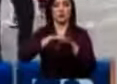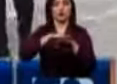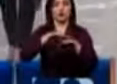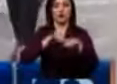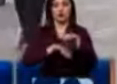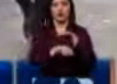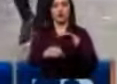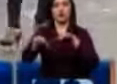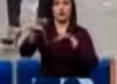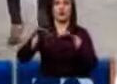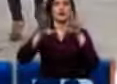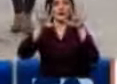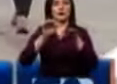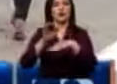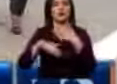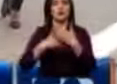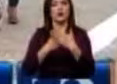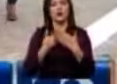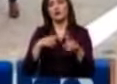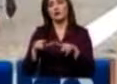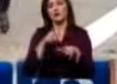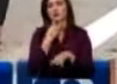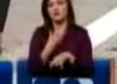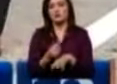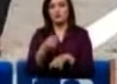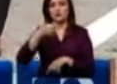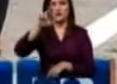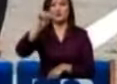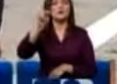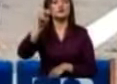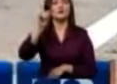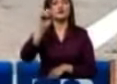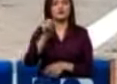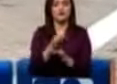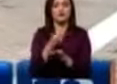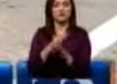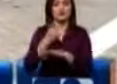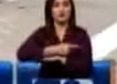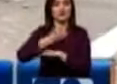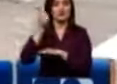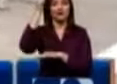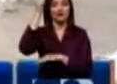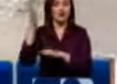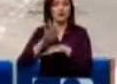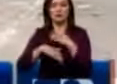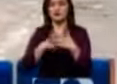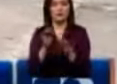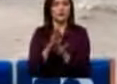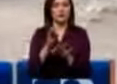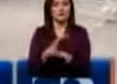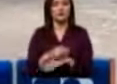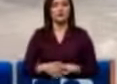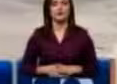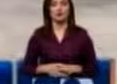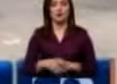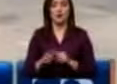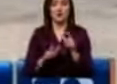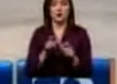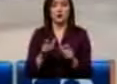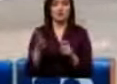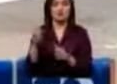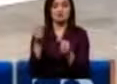están habilitadas ya en el sector de la Granados de Eloy Alfaro, están funcionando plenamente desde el día de ayer. Conforme los usuarios, los ciudadanos,